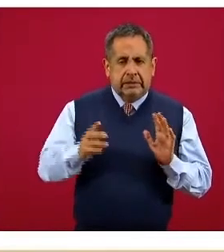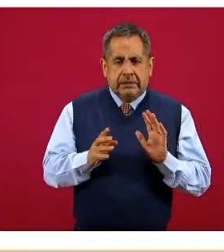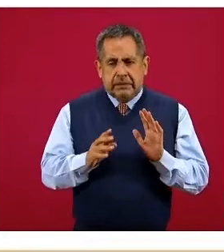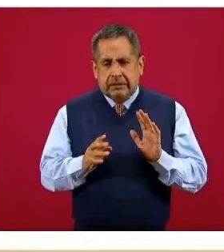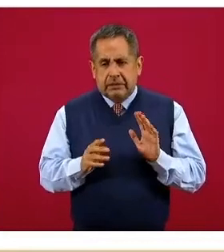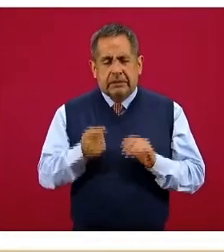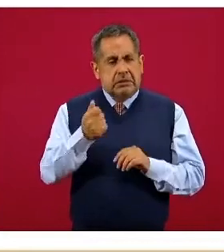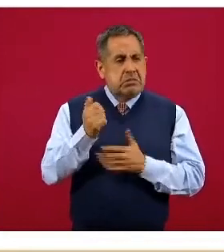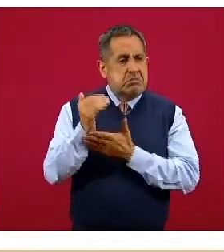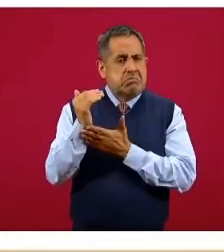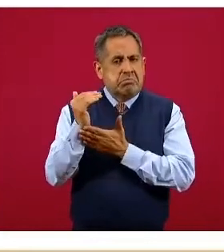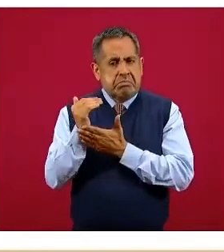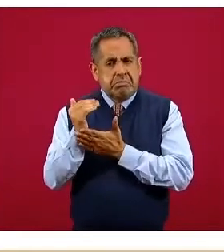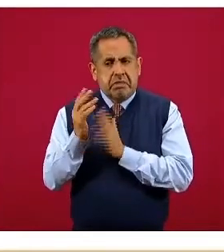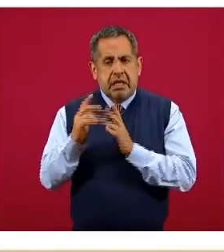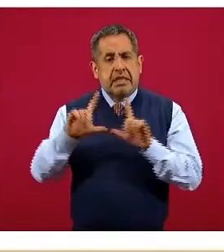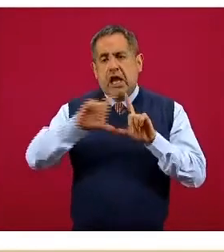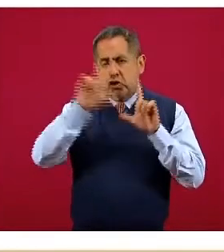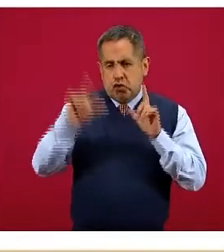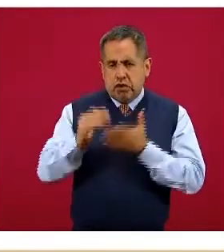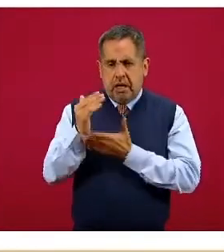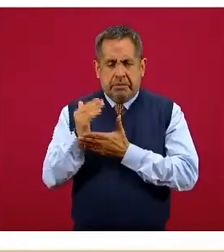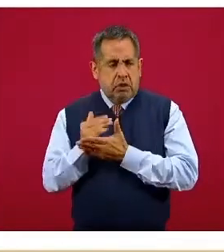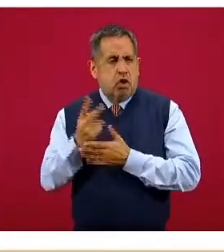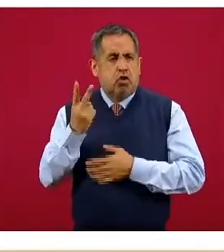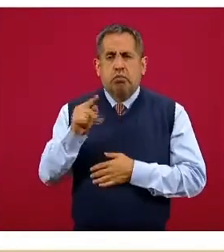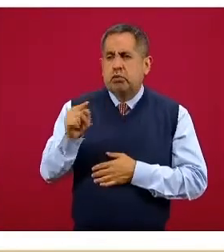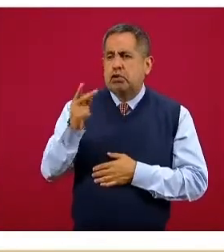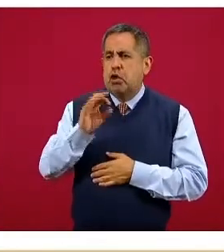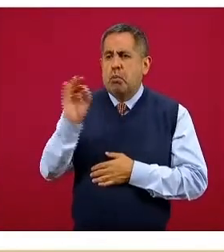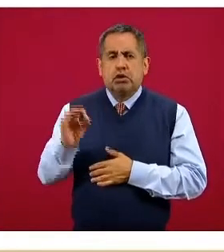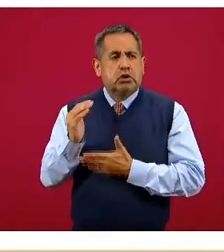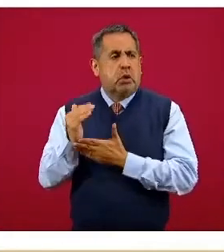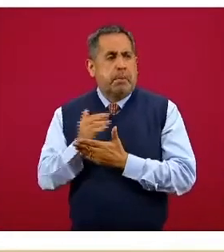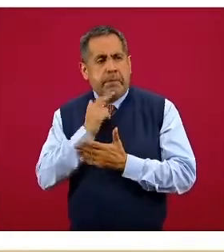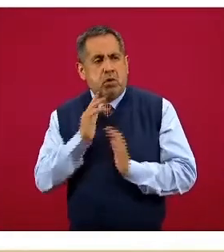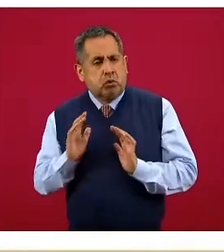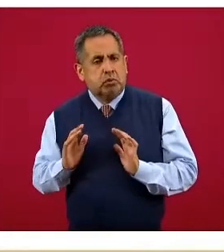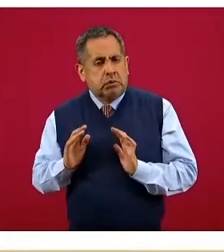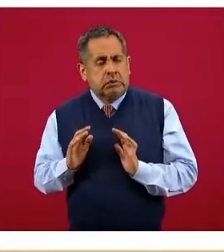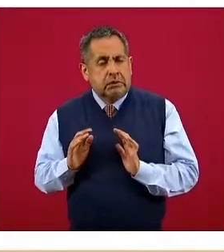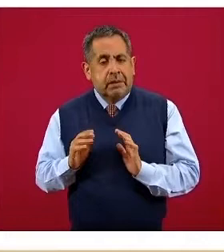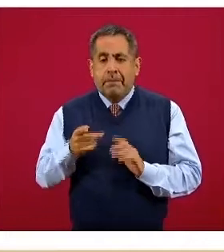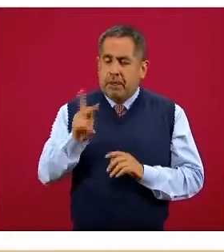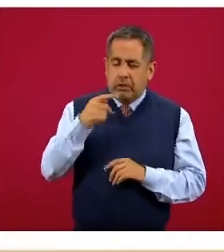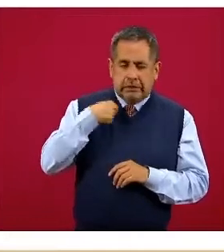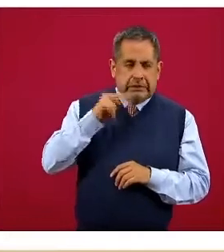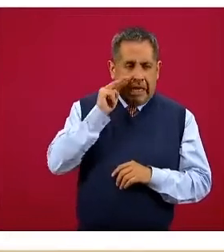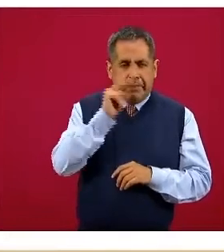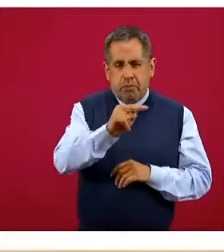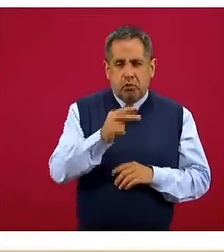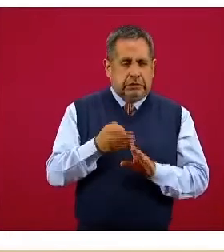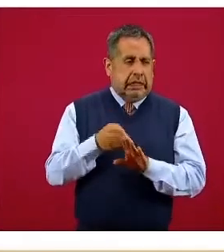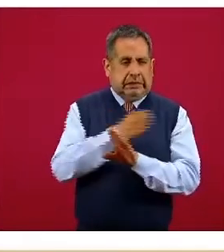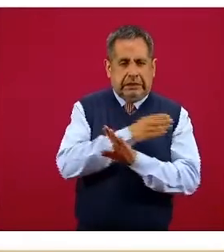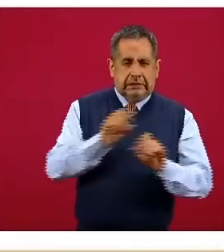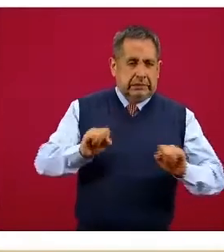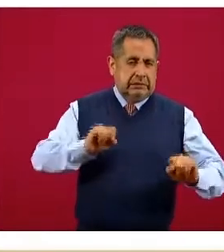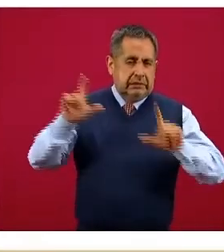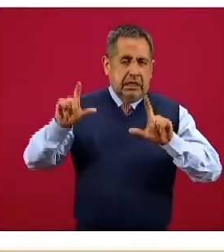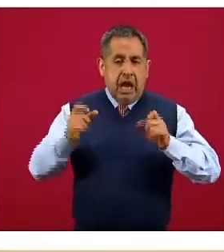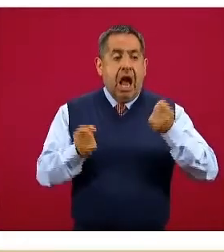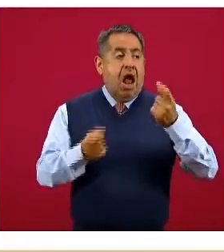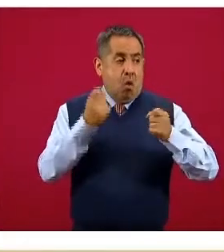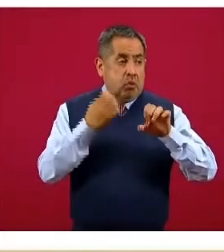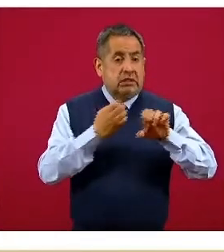tuvimos un ligero descenso a nivel nacional, 2.0% para el cambio semanal, aunque como ya vimos en gráficos previos, vemos que